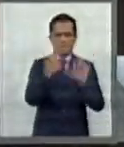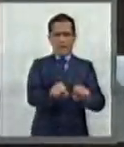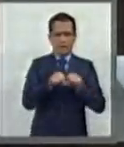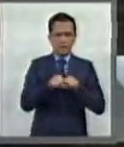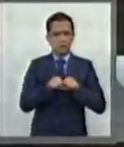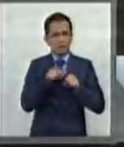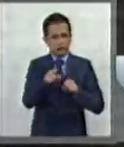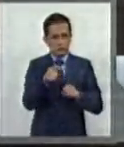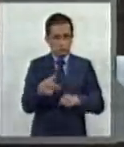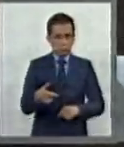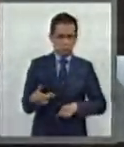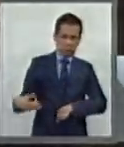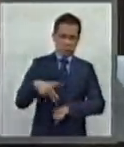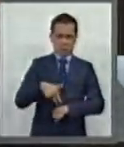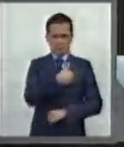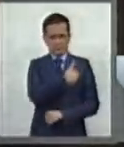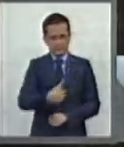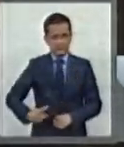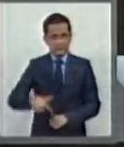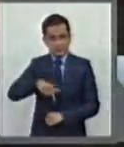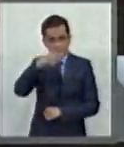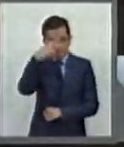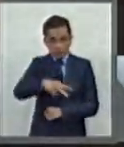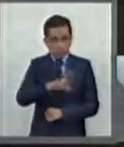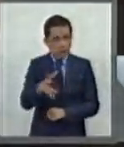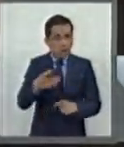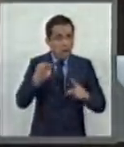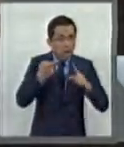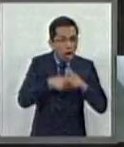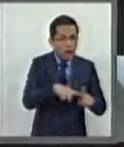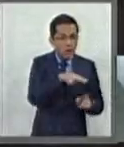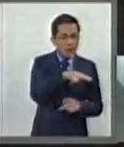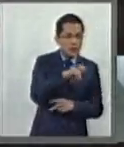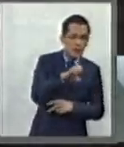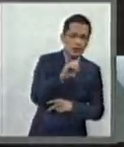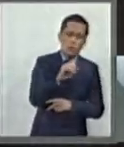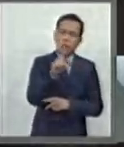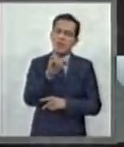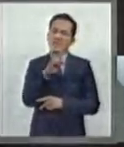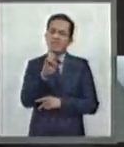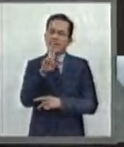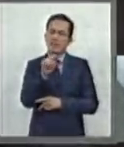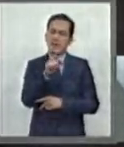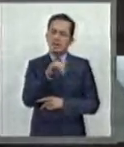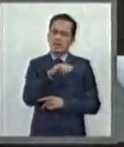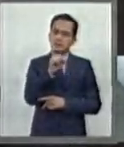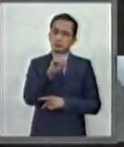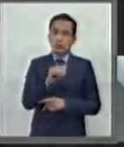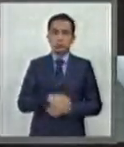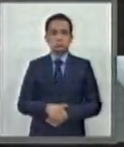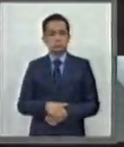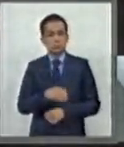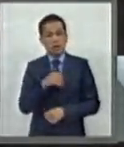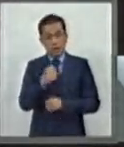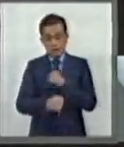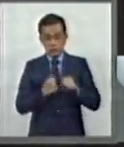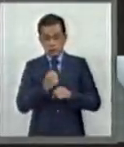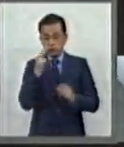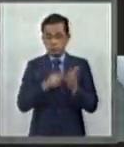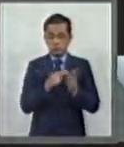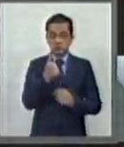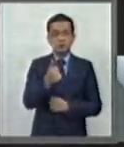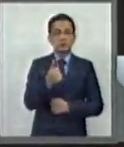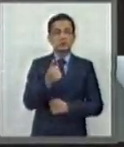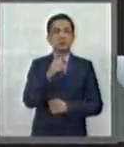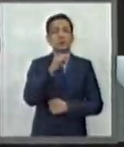se instaló el neoliberalismo. En el 2006, Felipe Calderón, en forma burda,